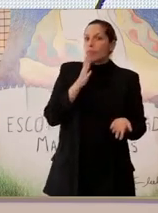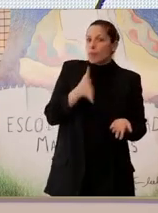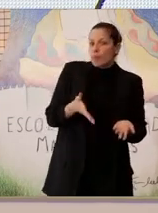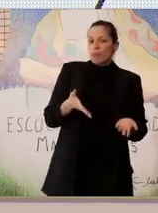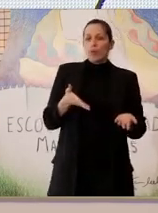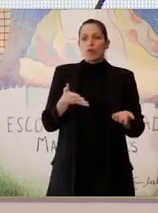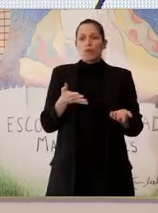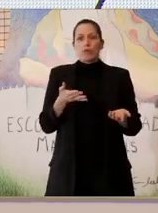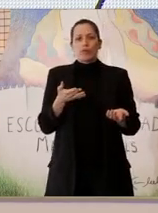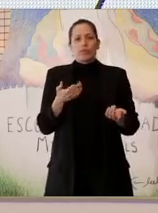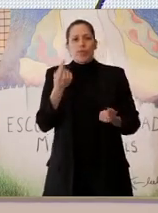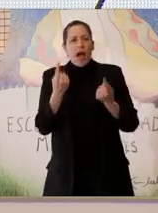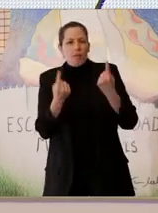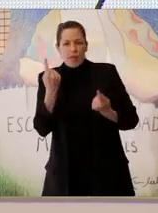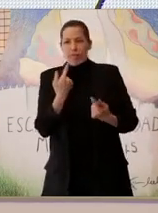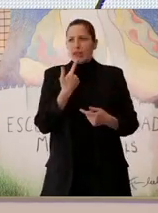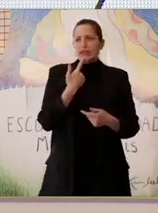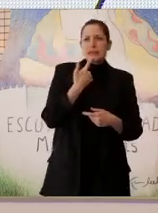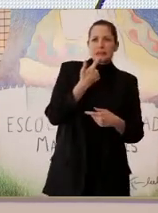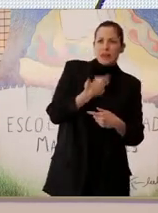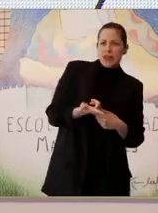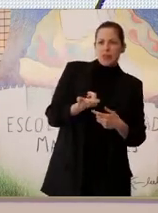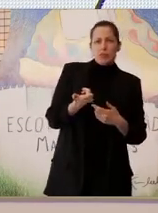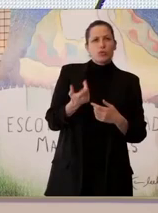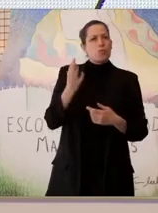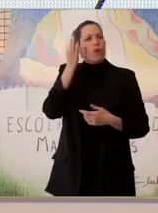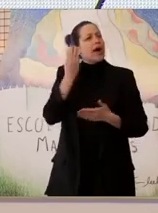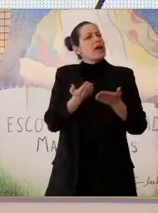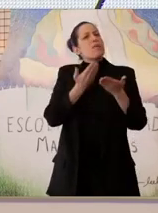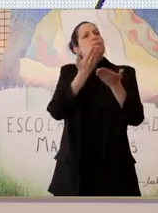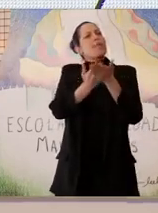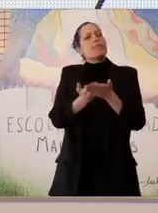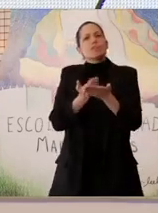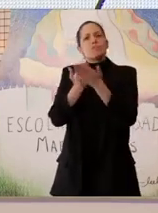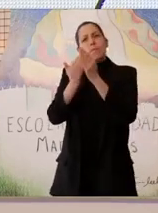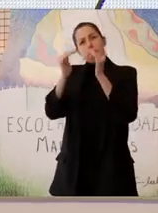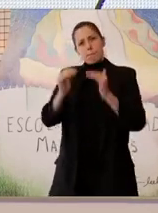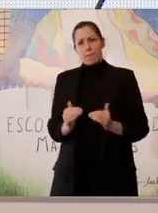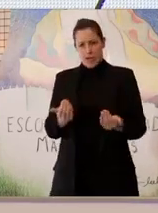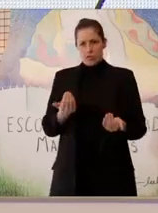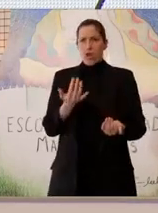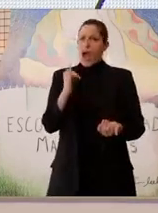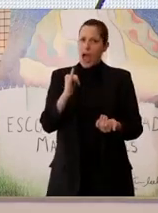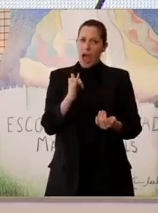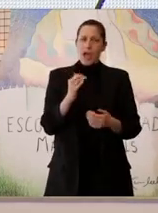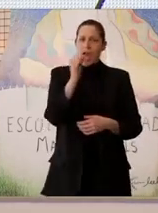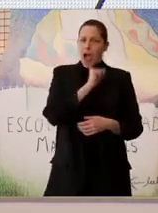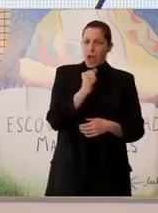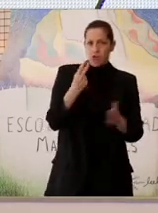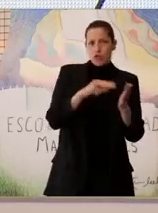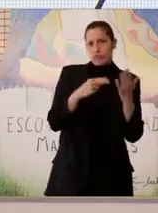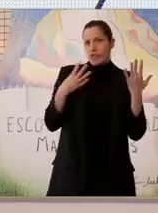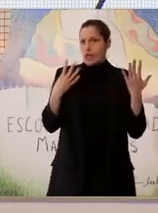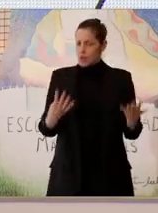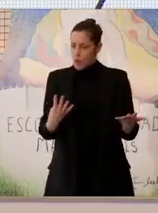una de las cosas que se dice muchas veces, que las mujeres pedimos menos. Hay un estudio dentro de la Fiscalía del año 2009 que desmiente eso. Nosotras